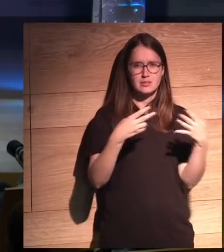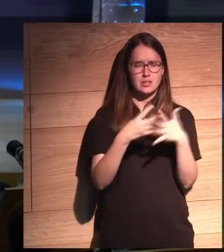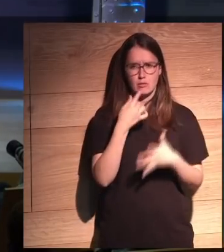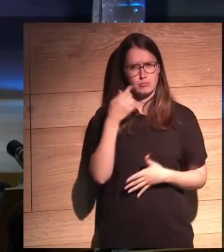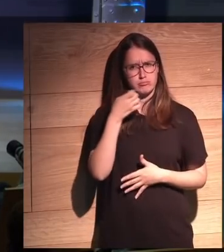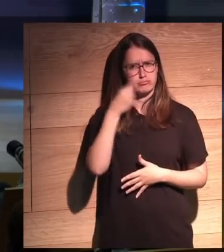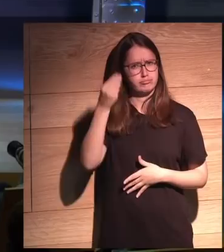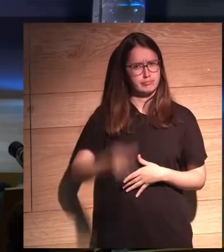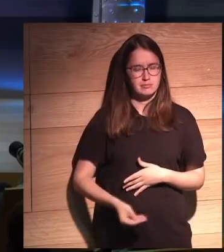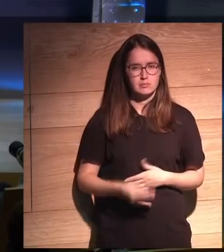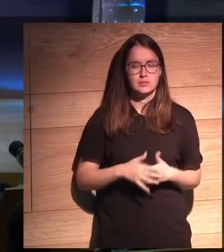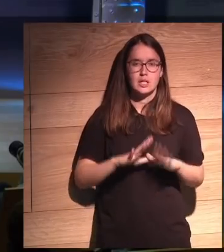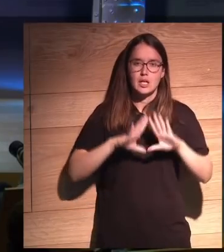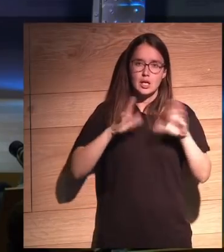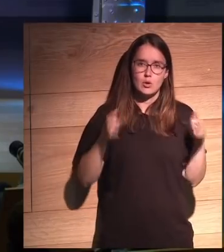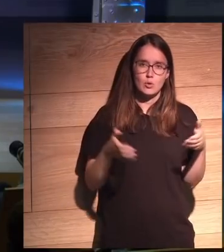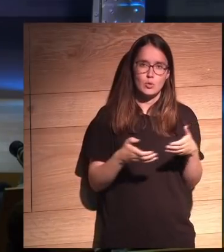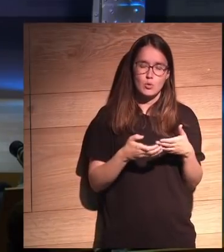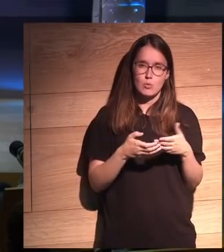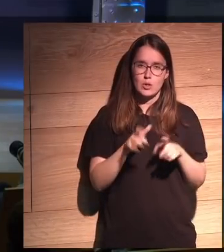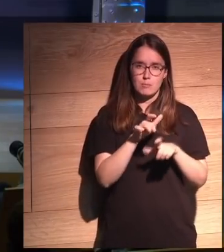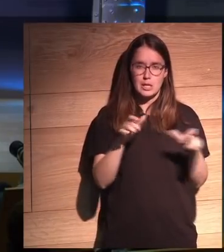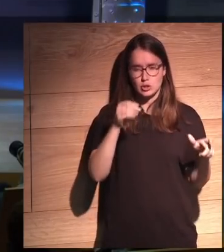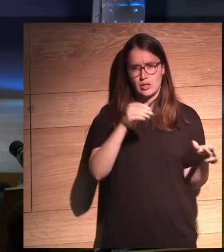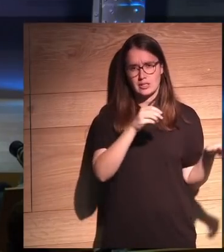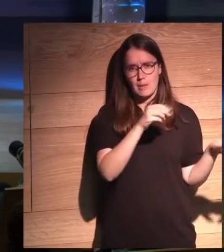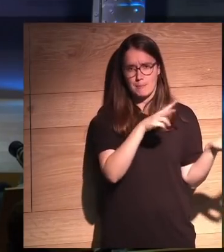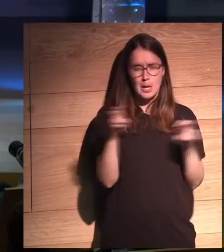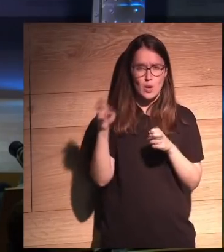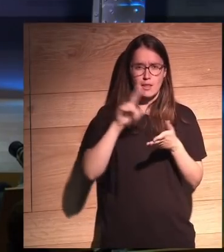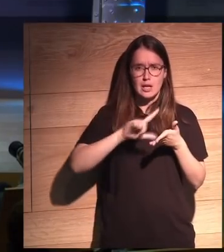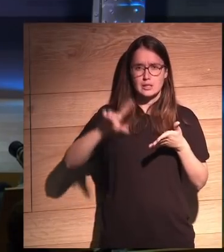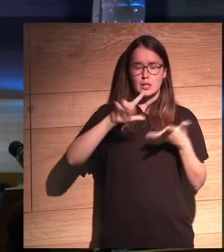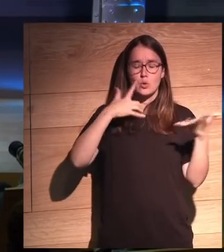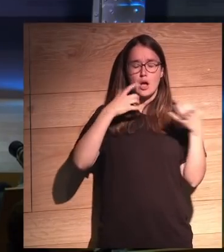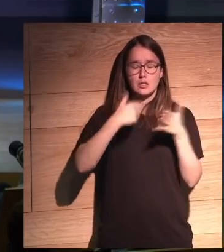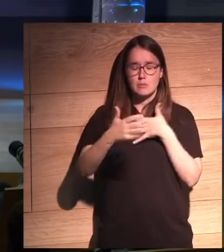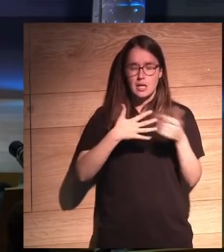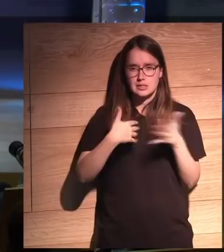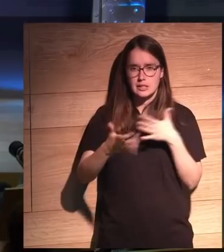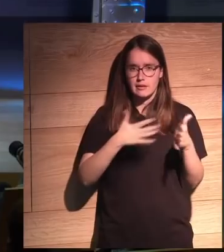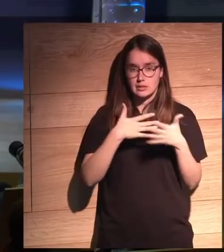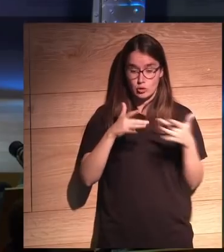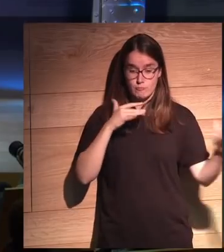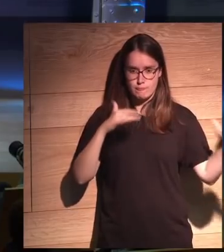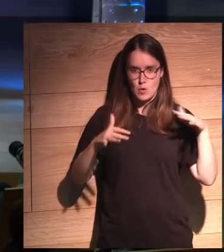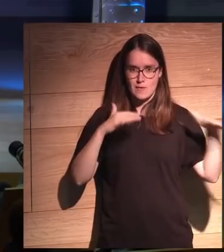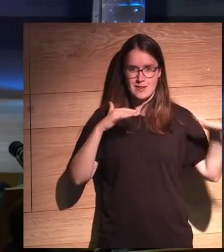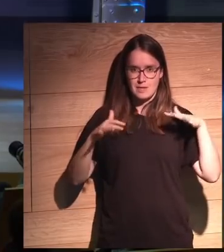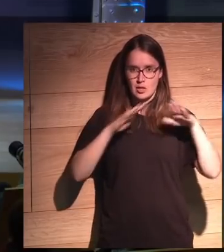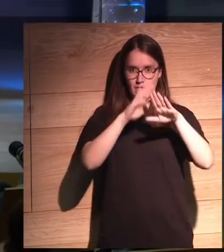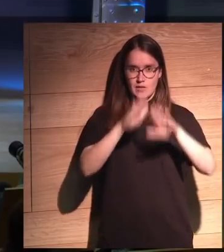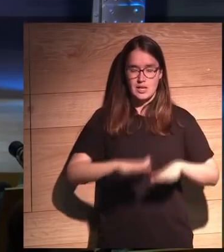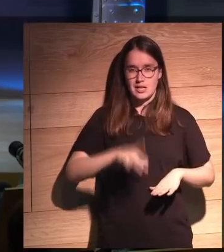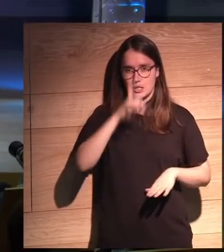por bueno, el grupo de gente de la vanguardia, literatura, artes plásticas que se estaban moviendo finales